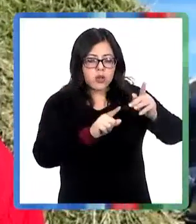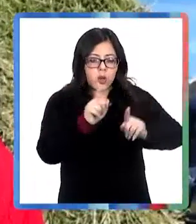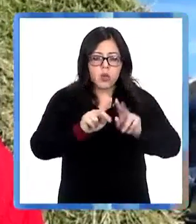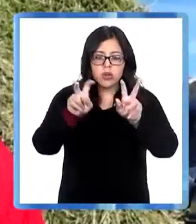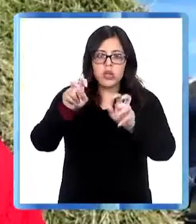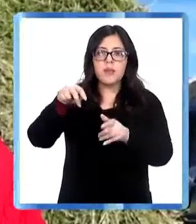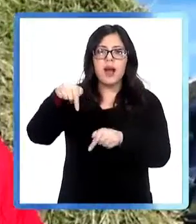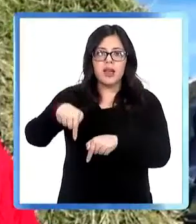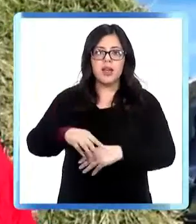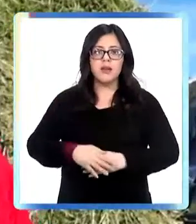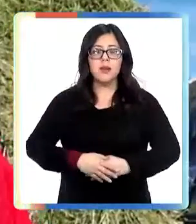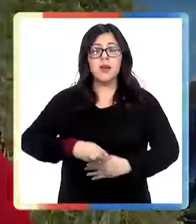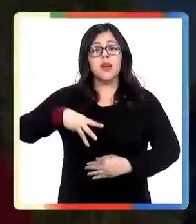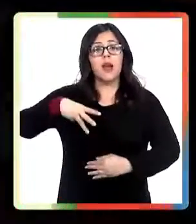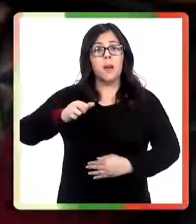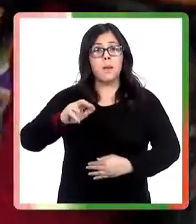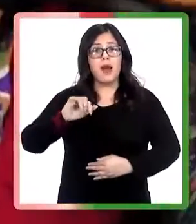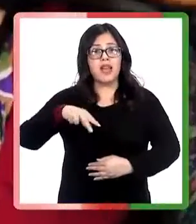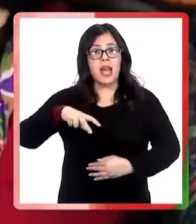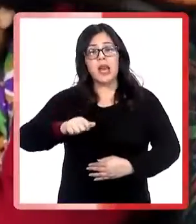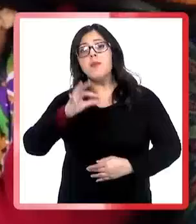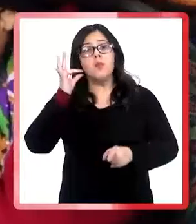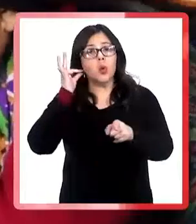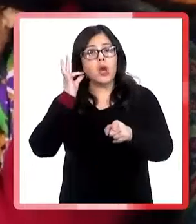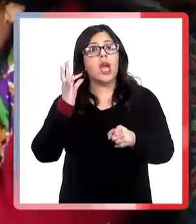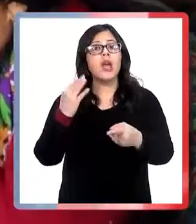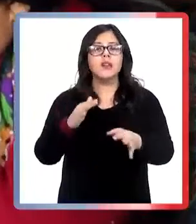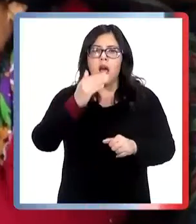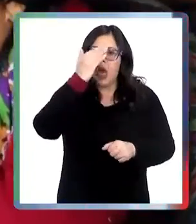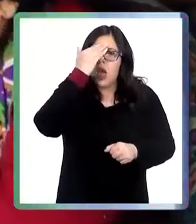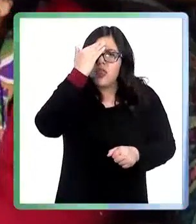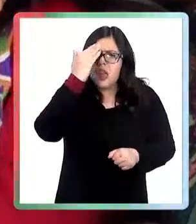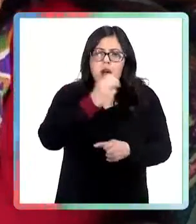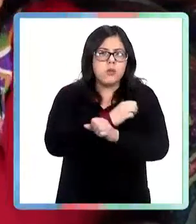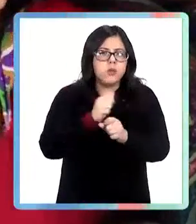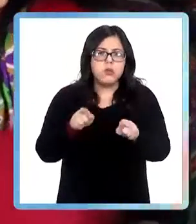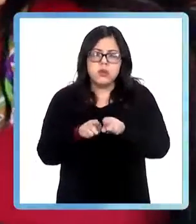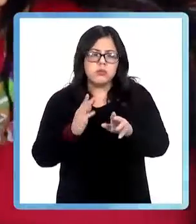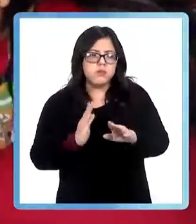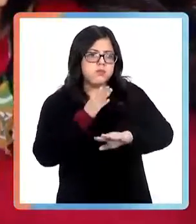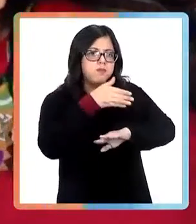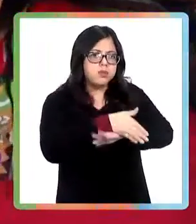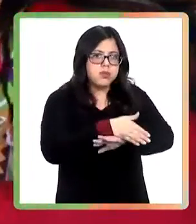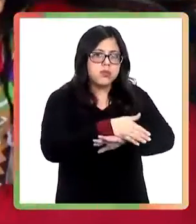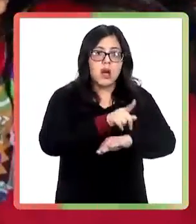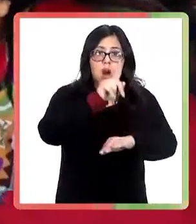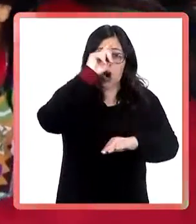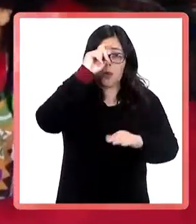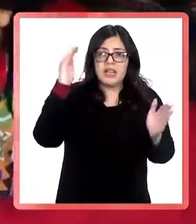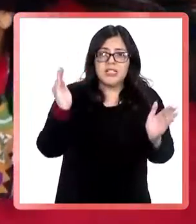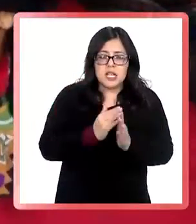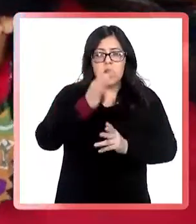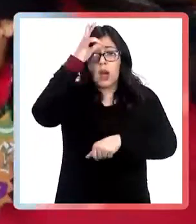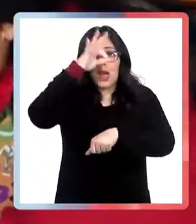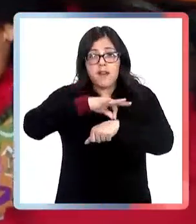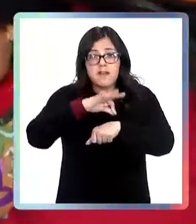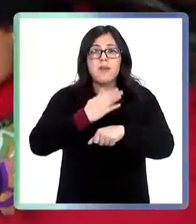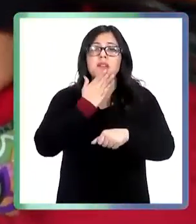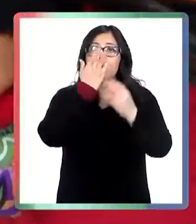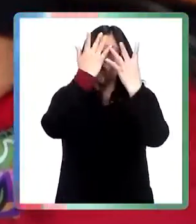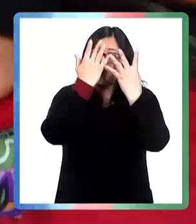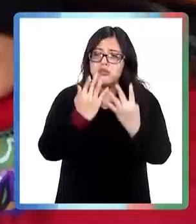falencias que ocurrían acá en el sector de Melado. La señora Mariana llevaba varios días sin poder trasladarse hasta la posta de la